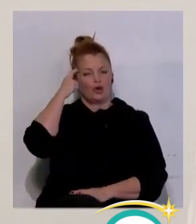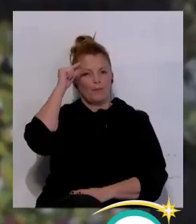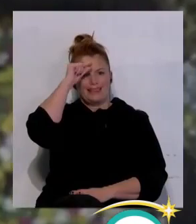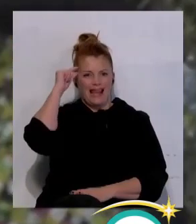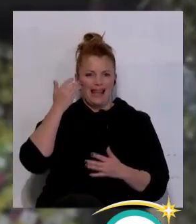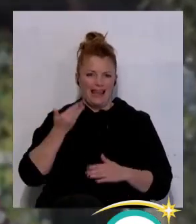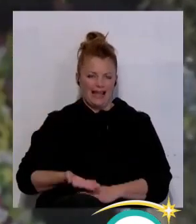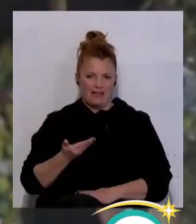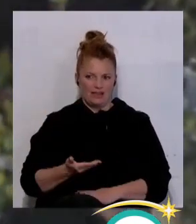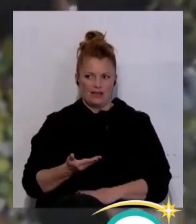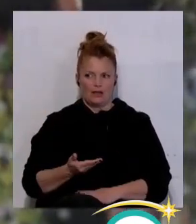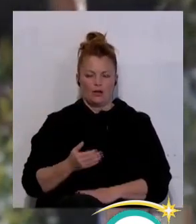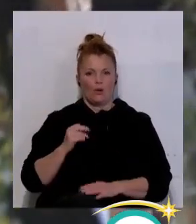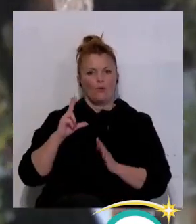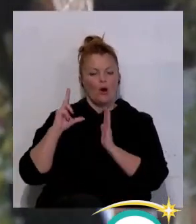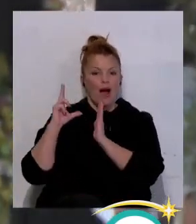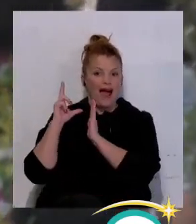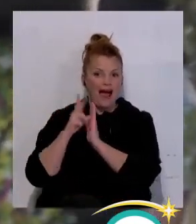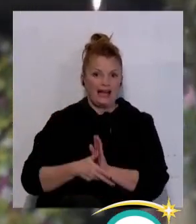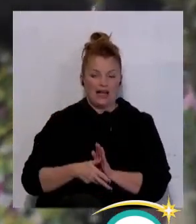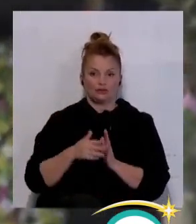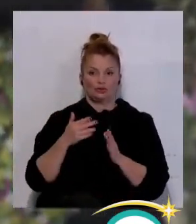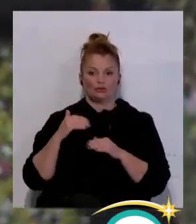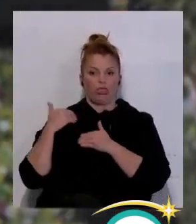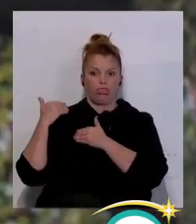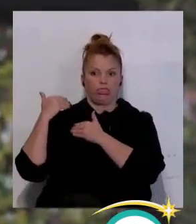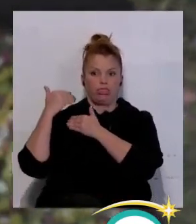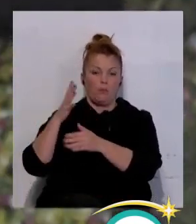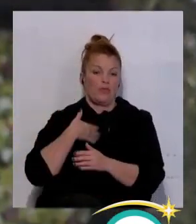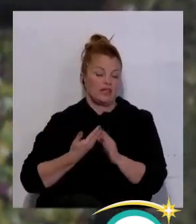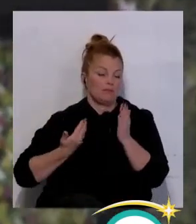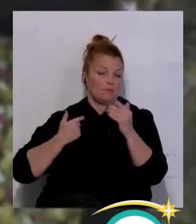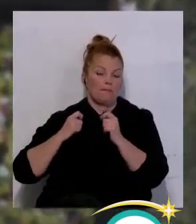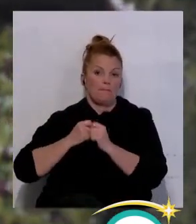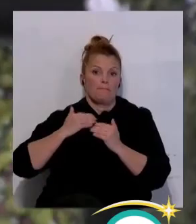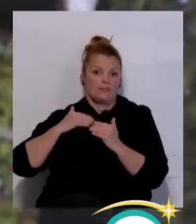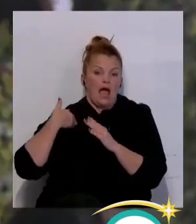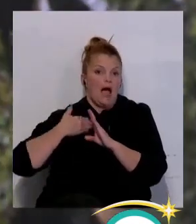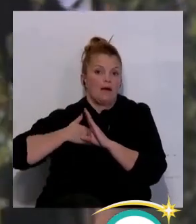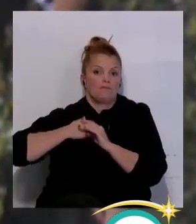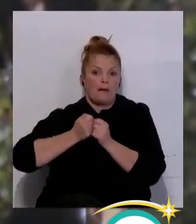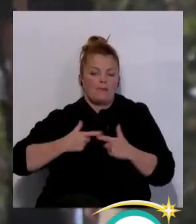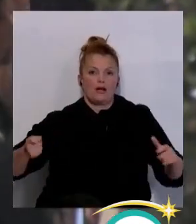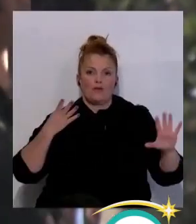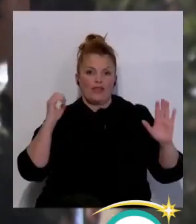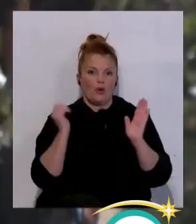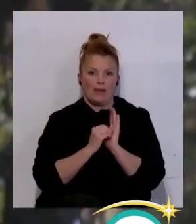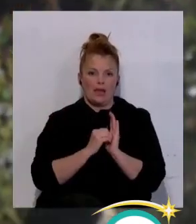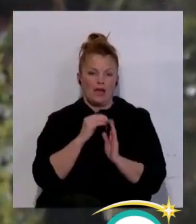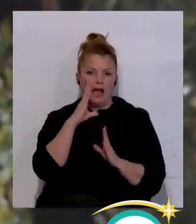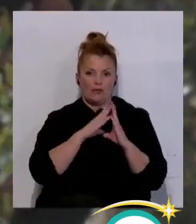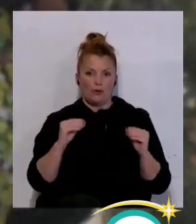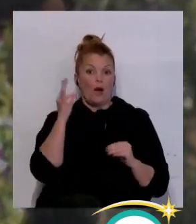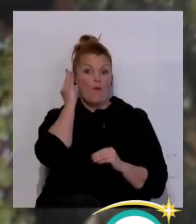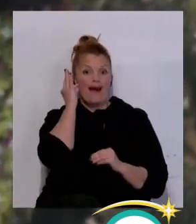graves. Con el atraso, pues probablemente hayamos superado los 900.000 andaluces. En mujeres, ¿qué ocurre?